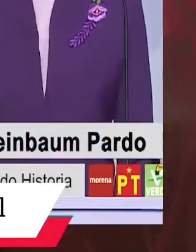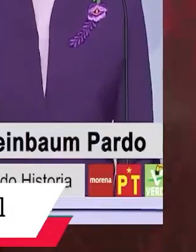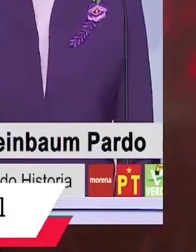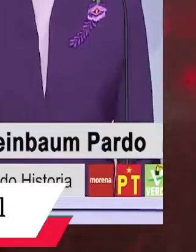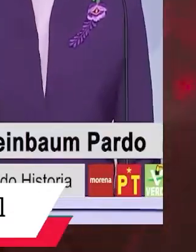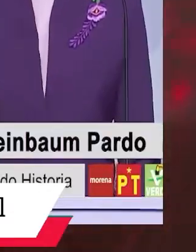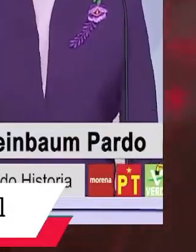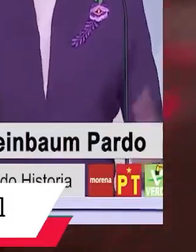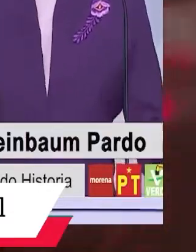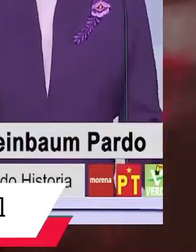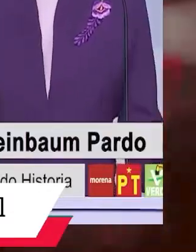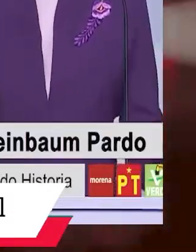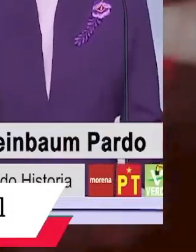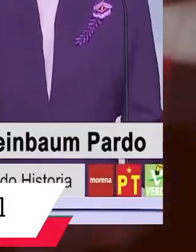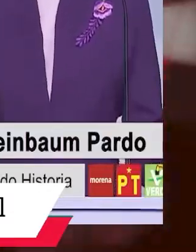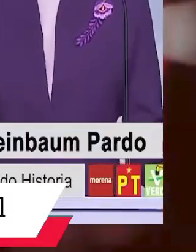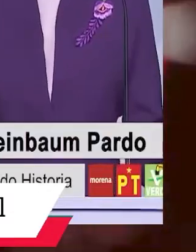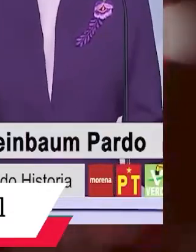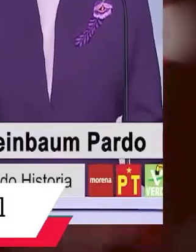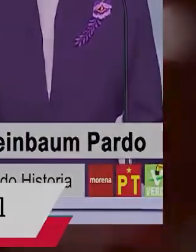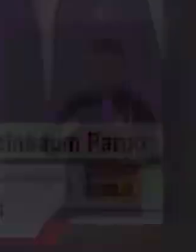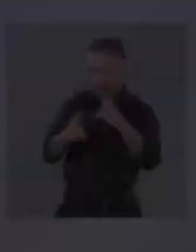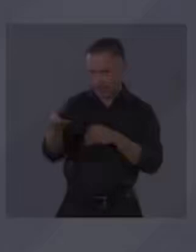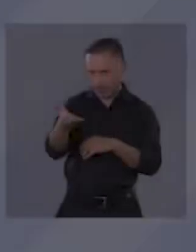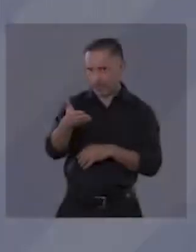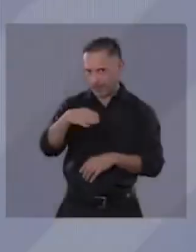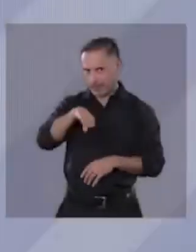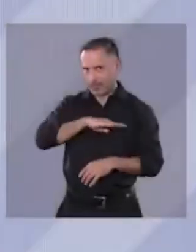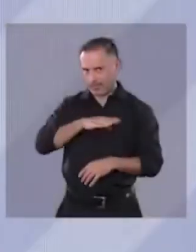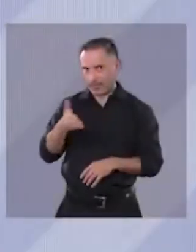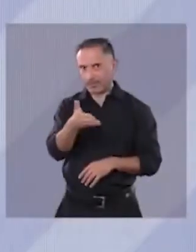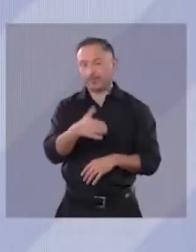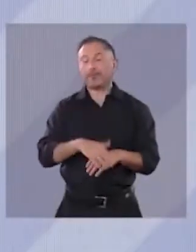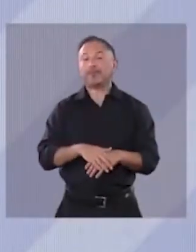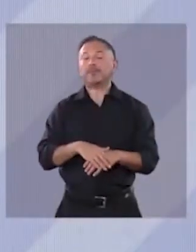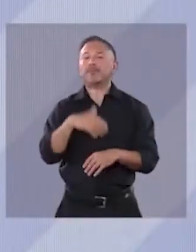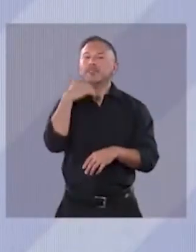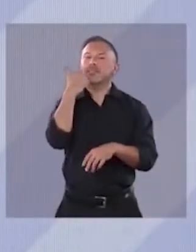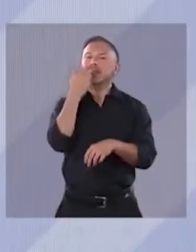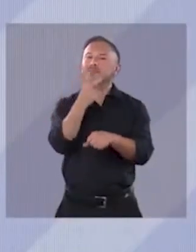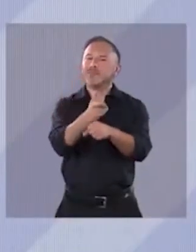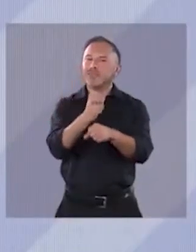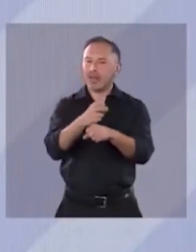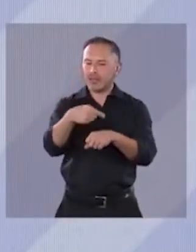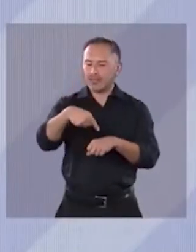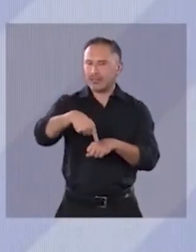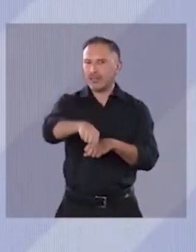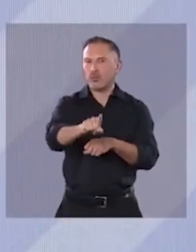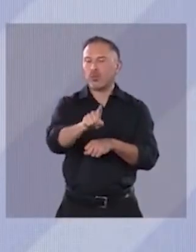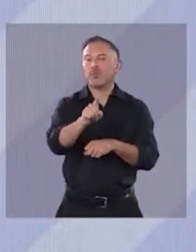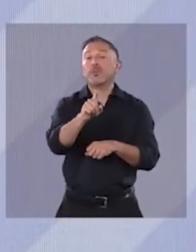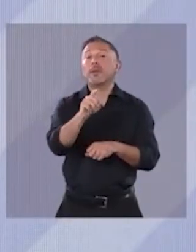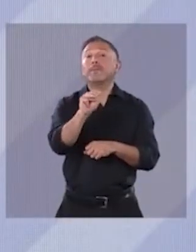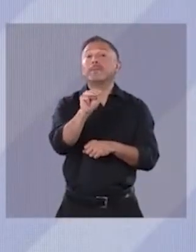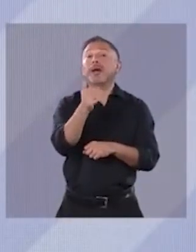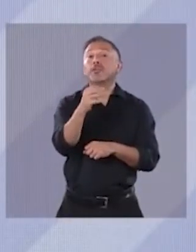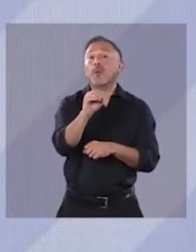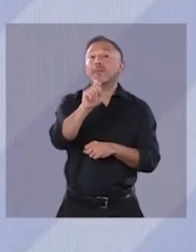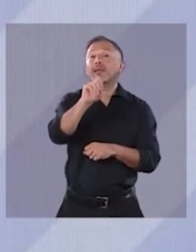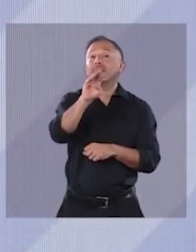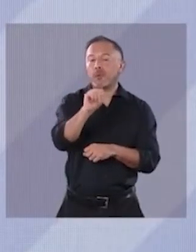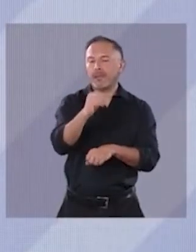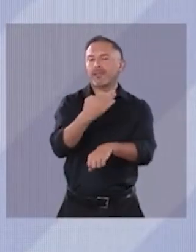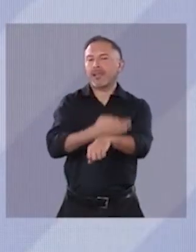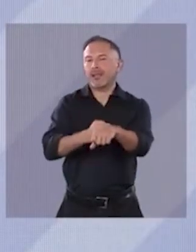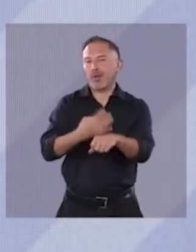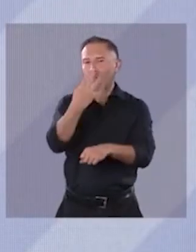de campaña en el Zócalo capitalino. Vamos a escucharlo. Los invito este próximo 29 de mayo a las 4 de la tarde en el Zócalo